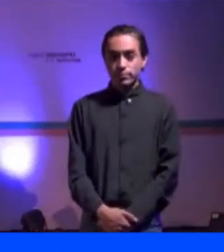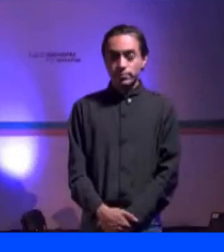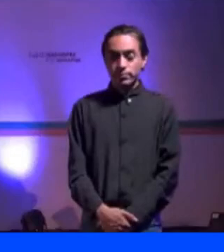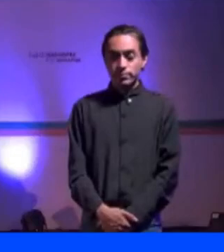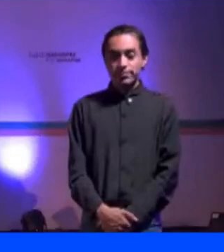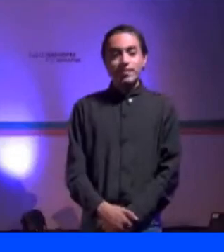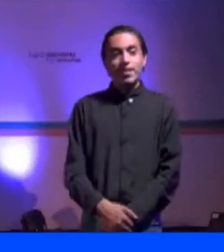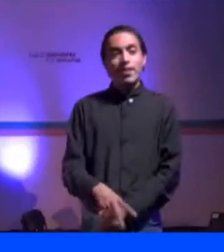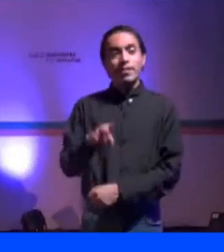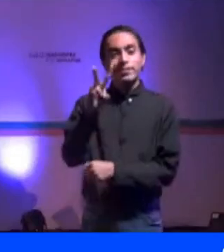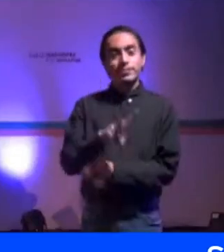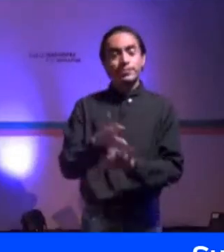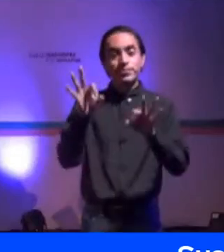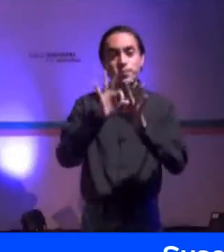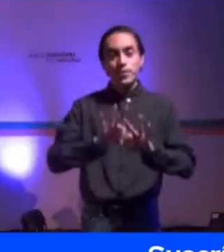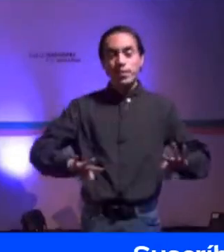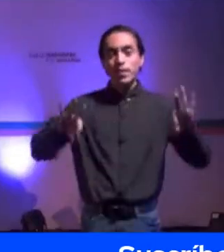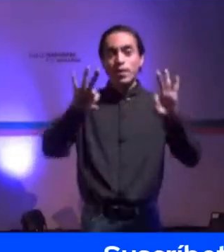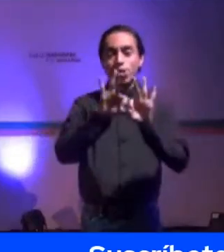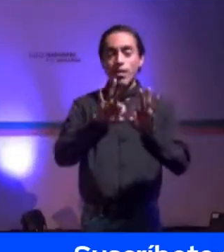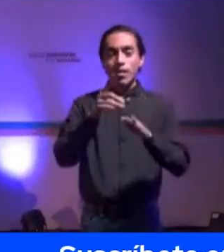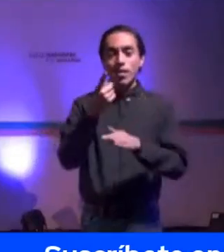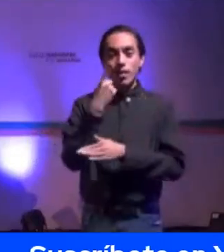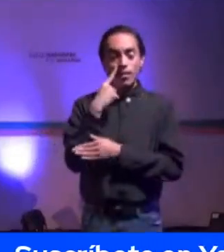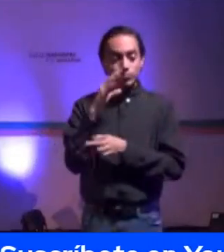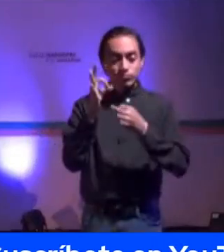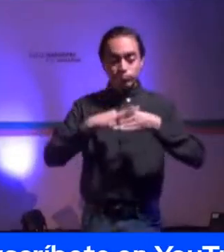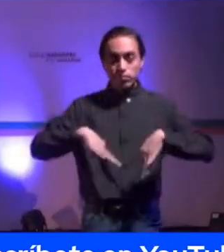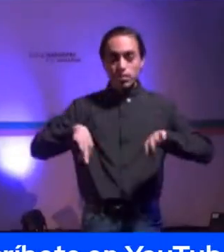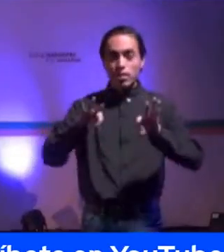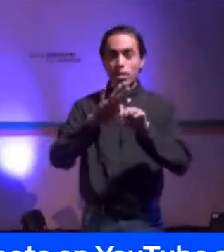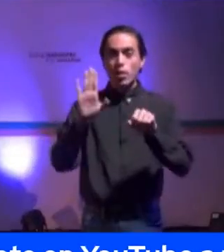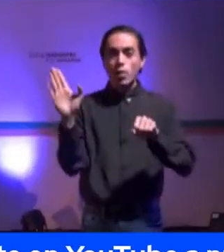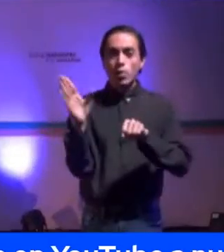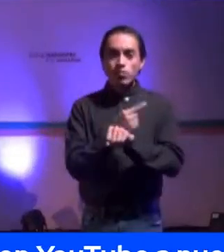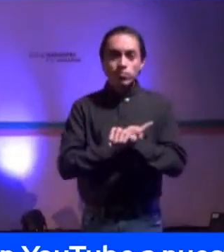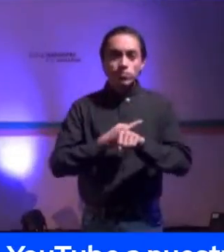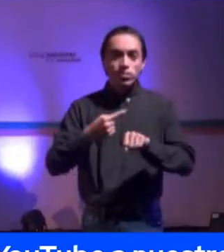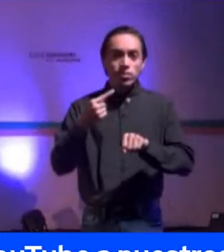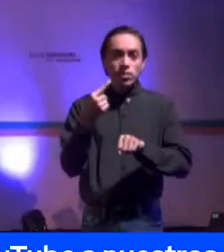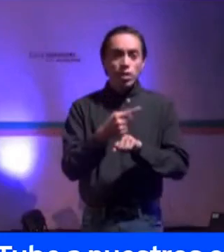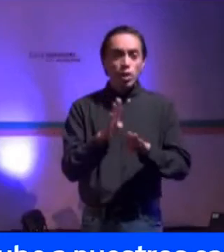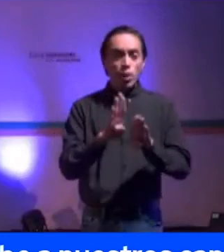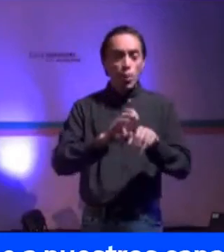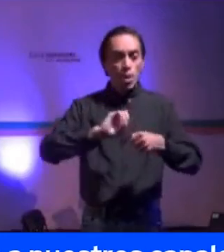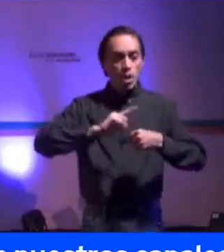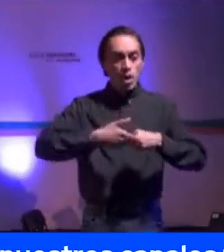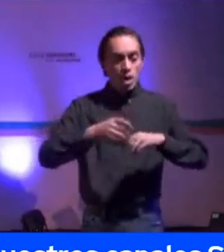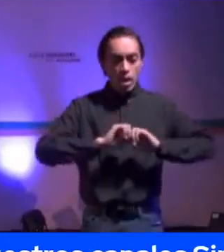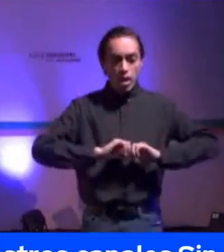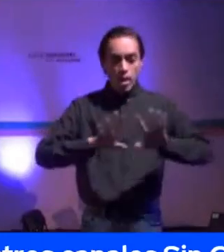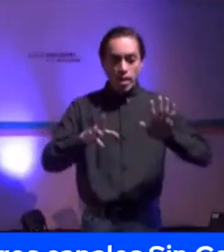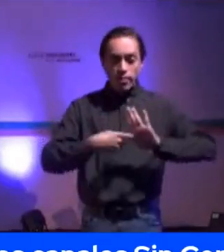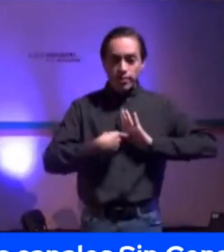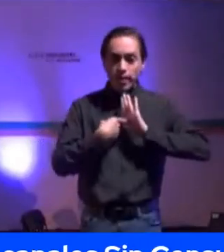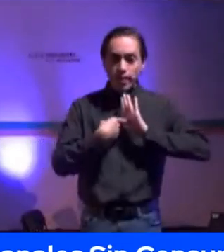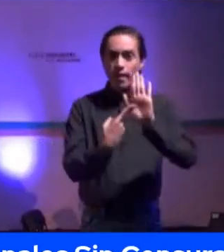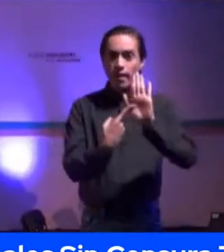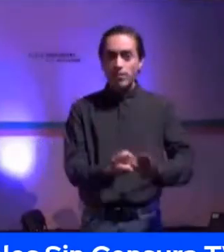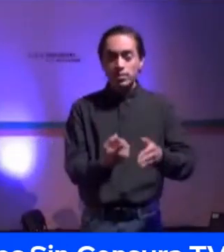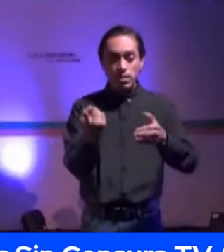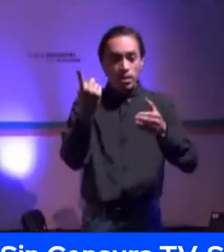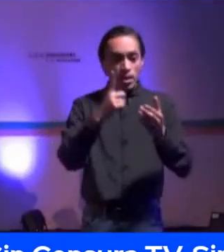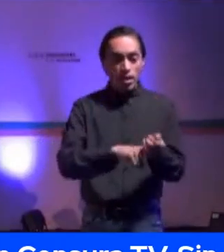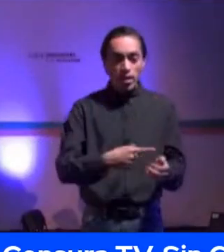Es muy importante. A ver, es muy importante porque no hay mejor acto de transparencia dentro de la difusión